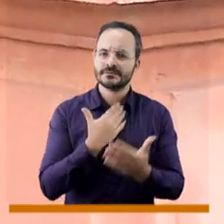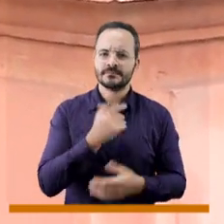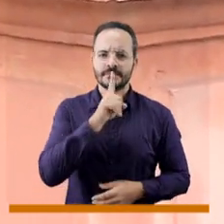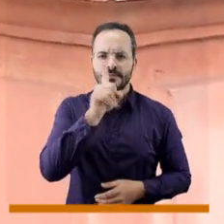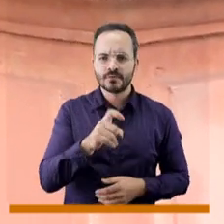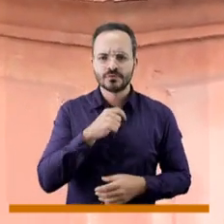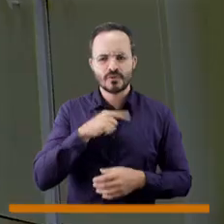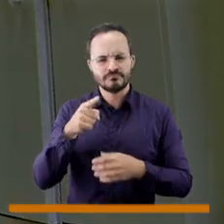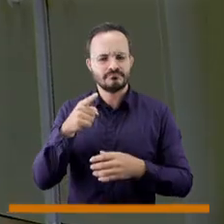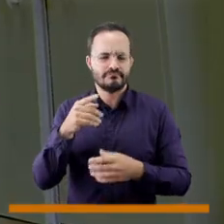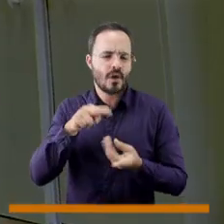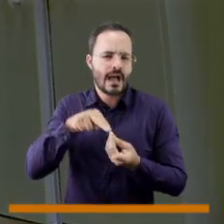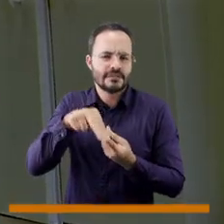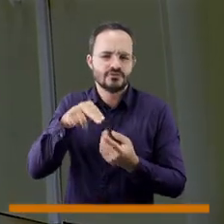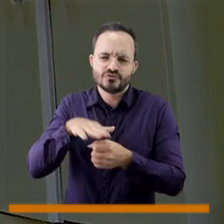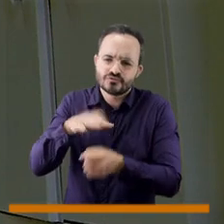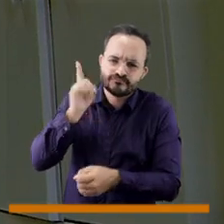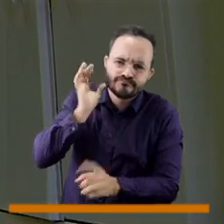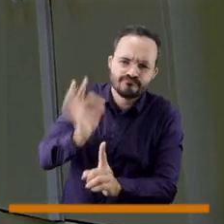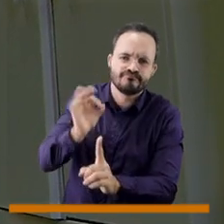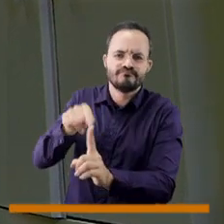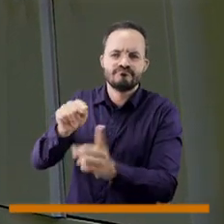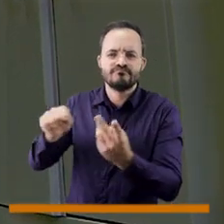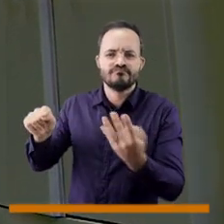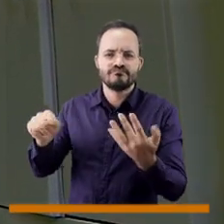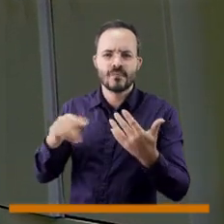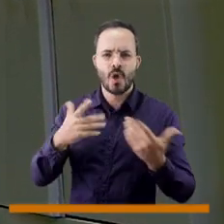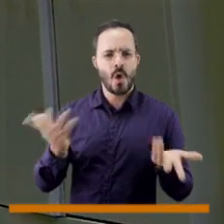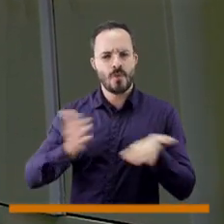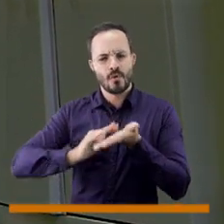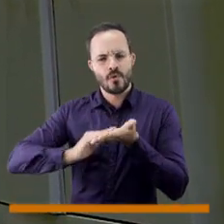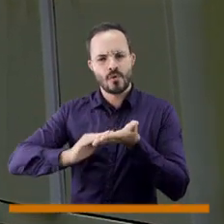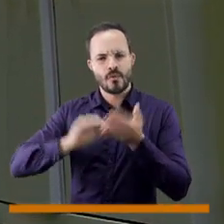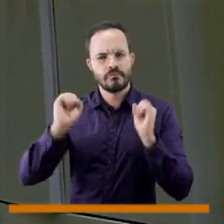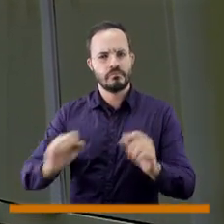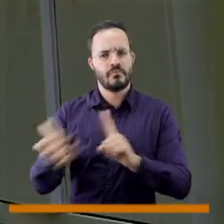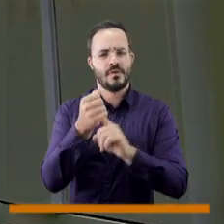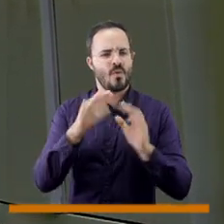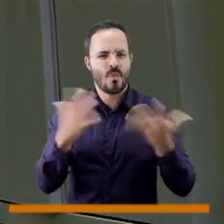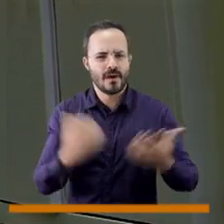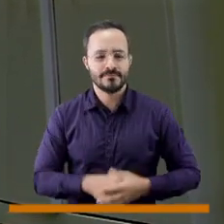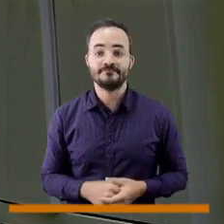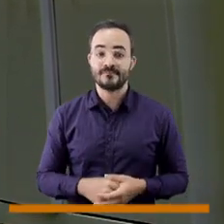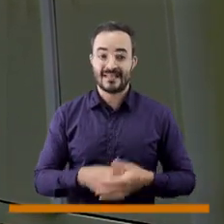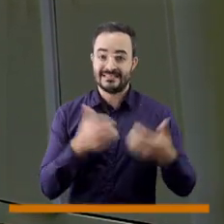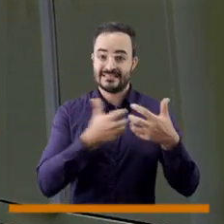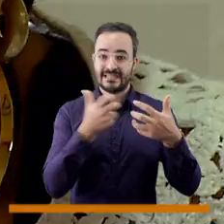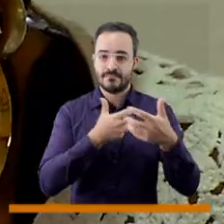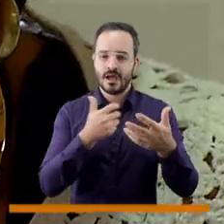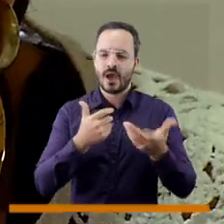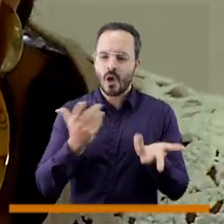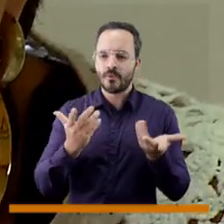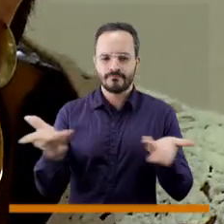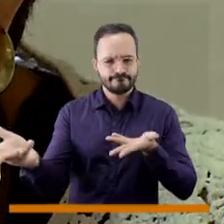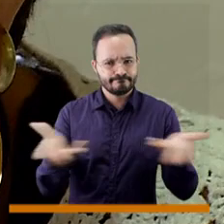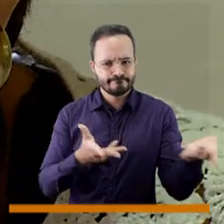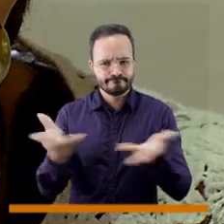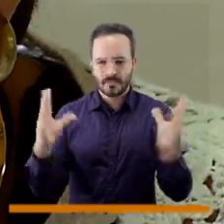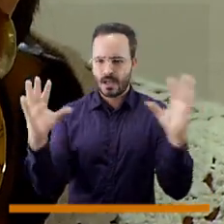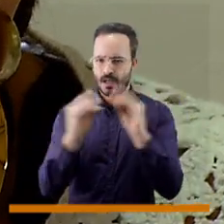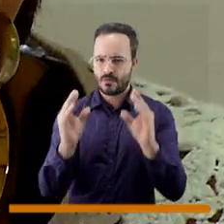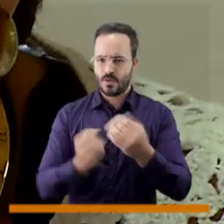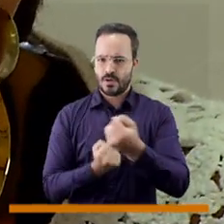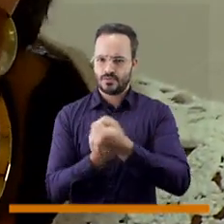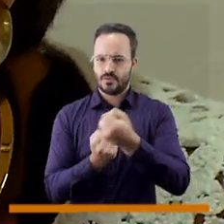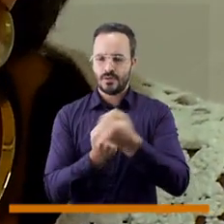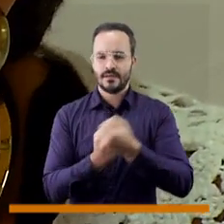y cuál es su resultado final? El mecanismo de la mediación de conflictos tiene algunos requisitos que son ineludibles, deben